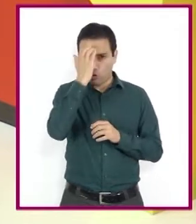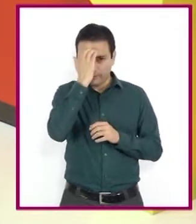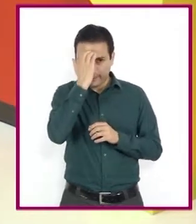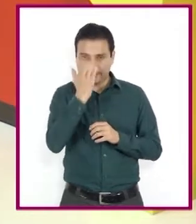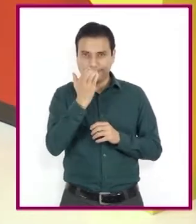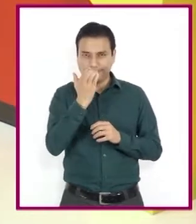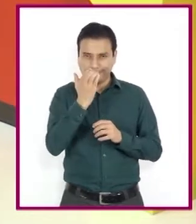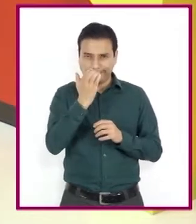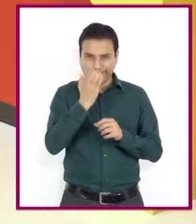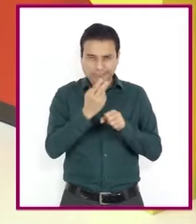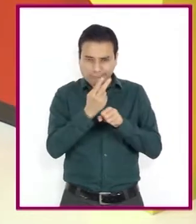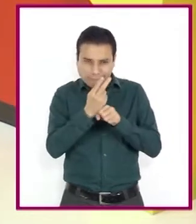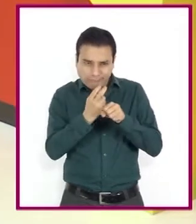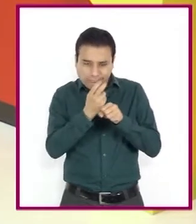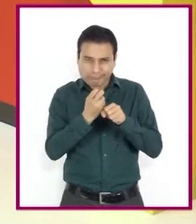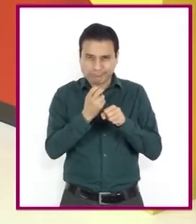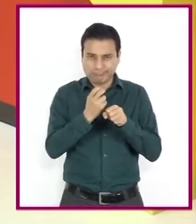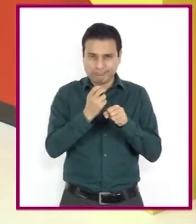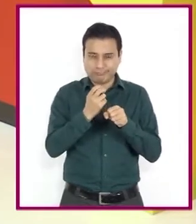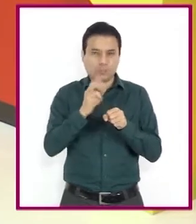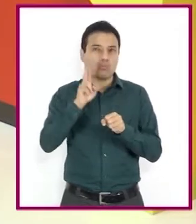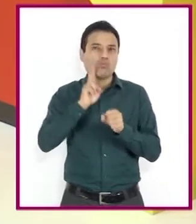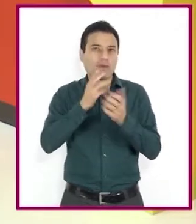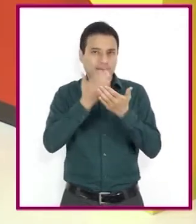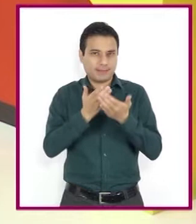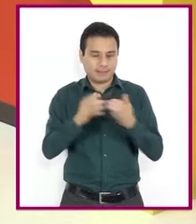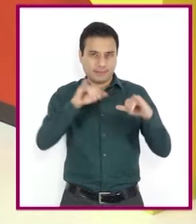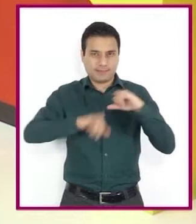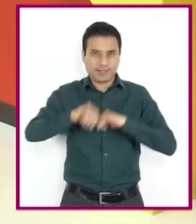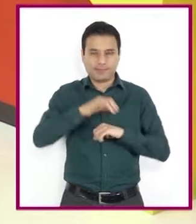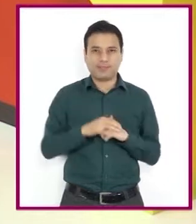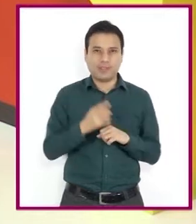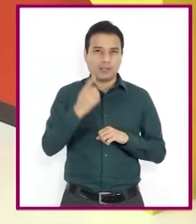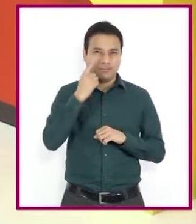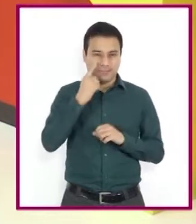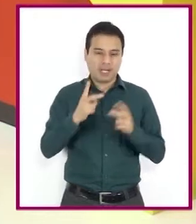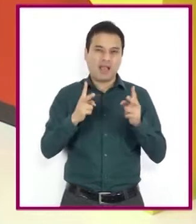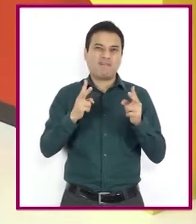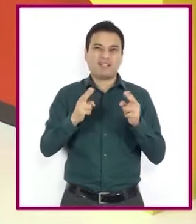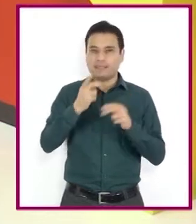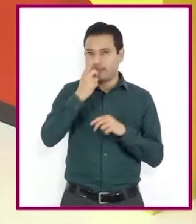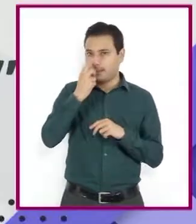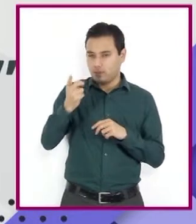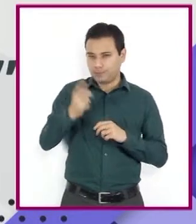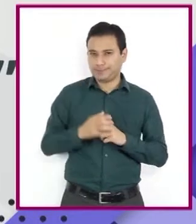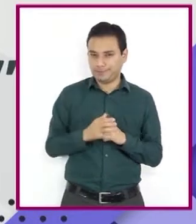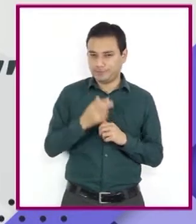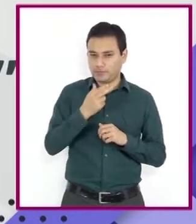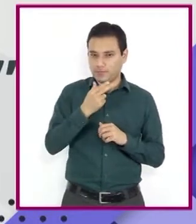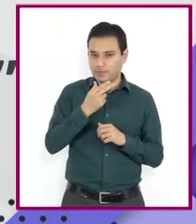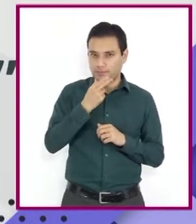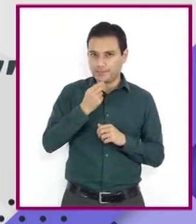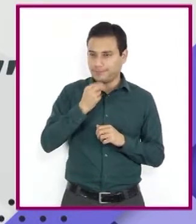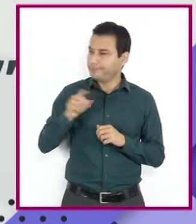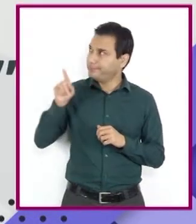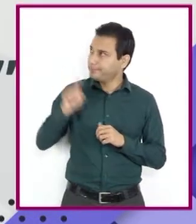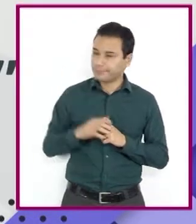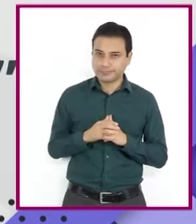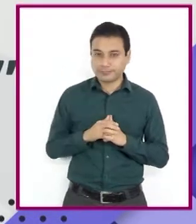y la evidencia científicos. Les comparto la siguiente frase célebre de Roald Hoffmann. La